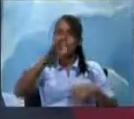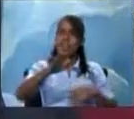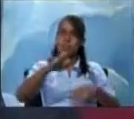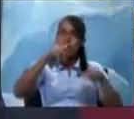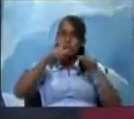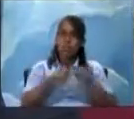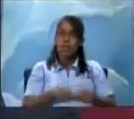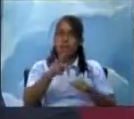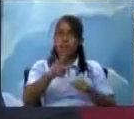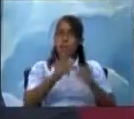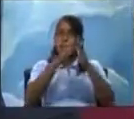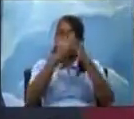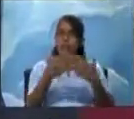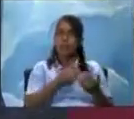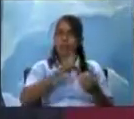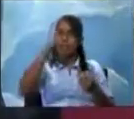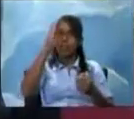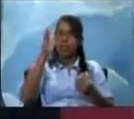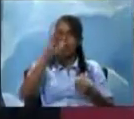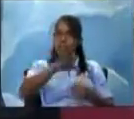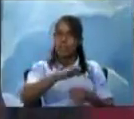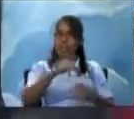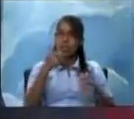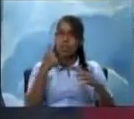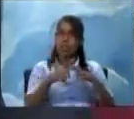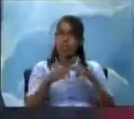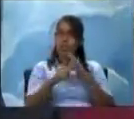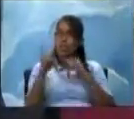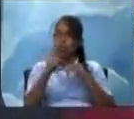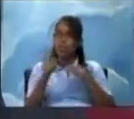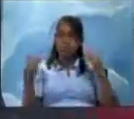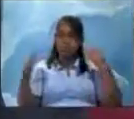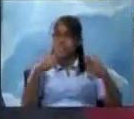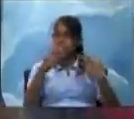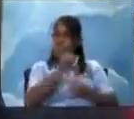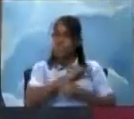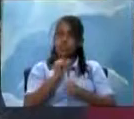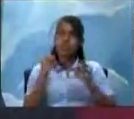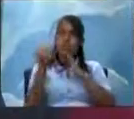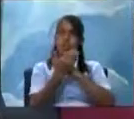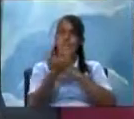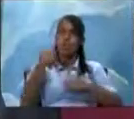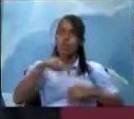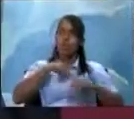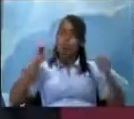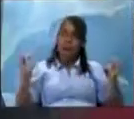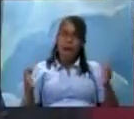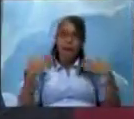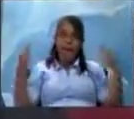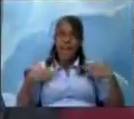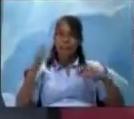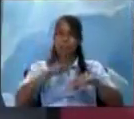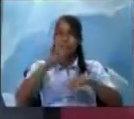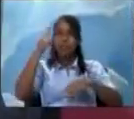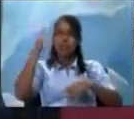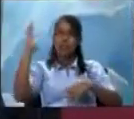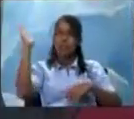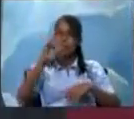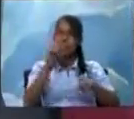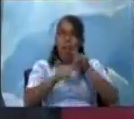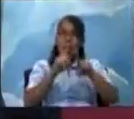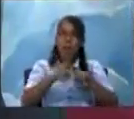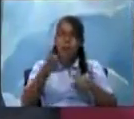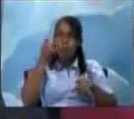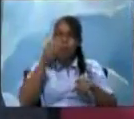que estamos fundamentados en la palabra de Dios, estas cosas no nos aterrorizan. Todo lo contrario, nos alegra porque sabemos que viene el